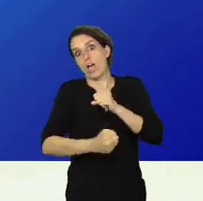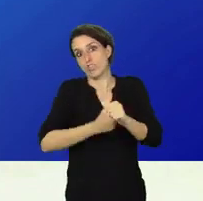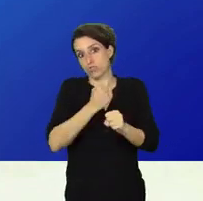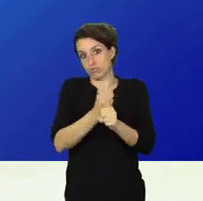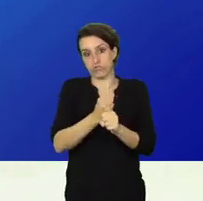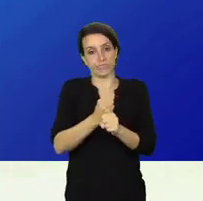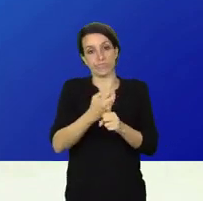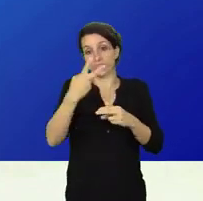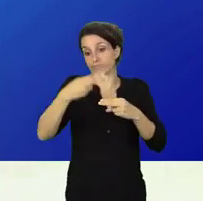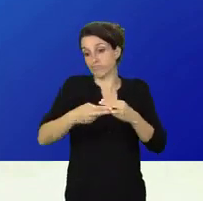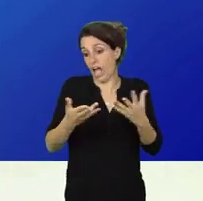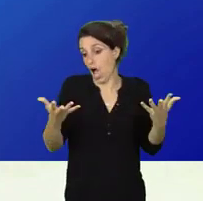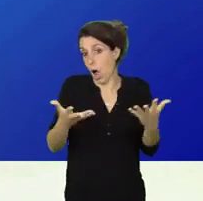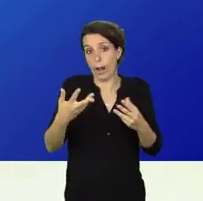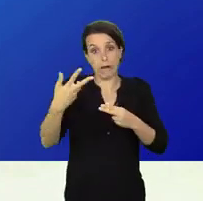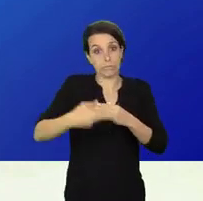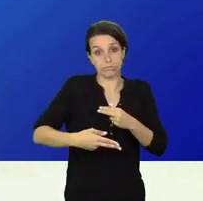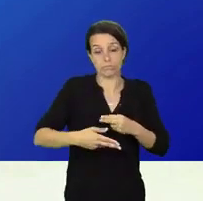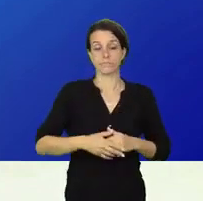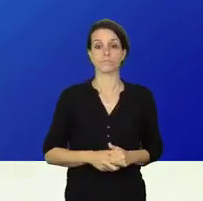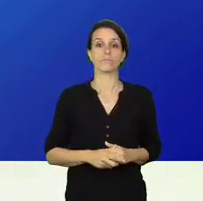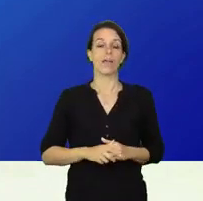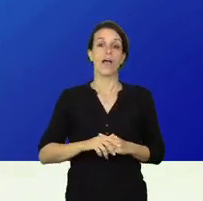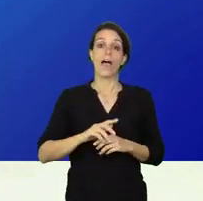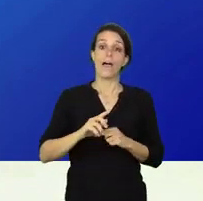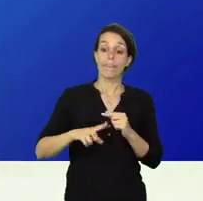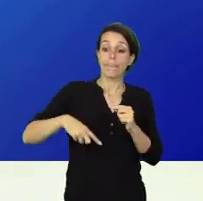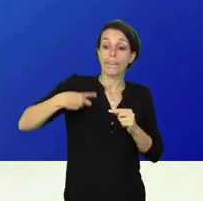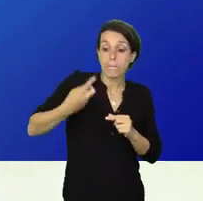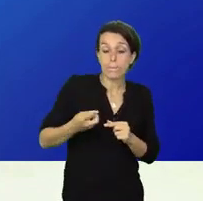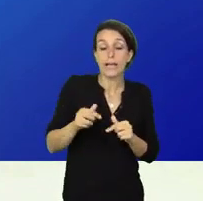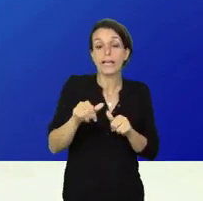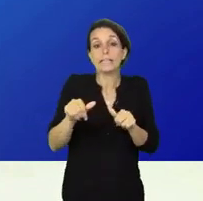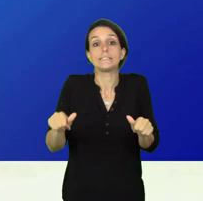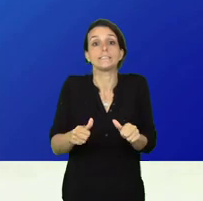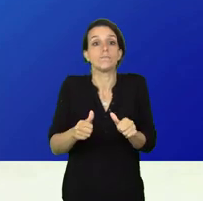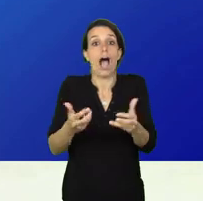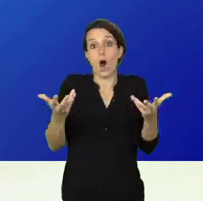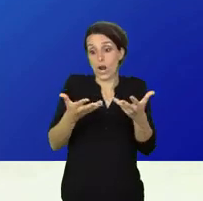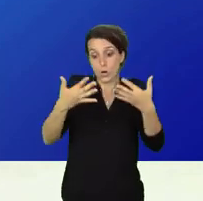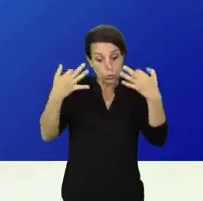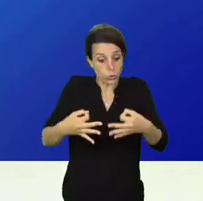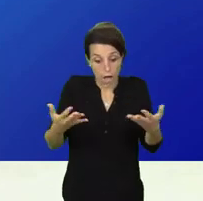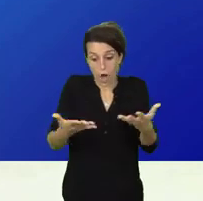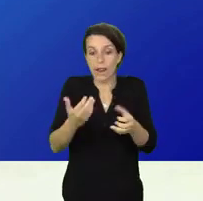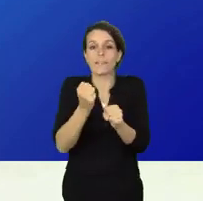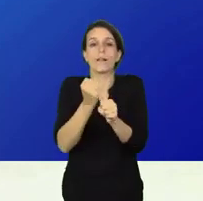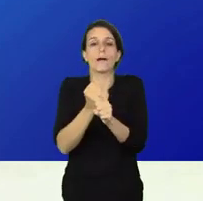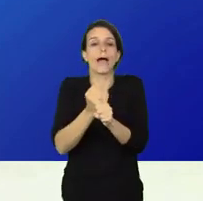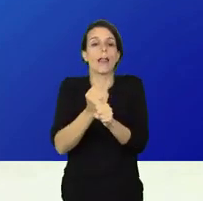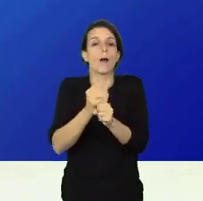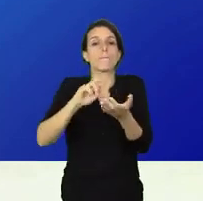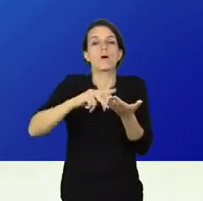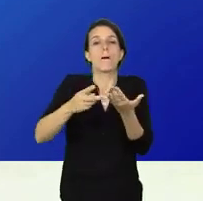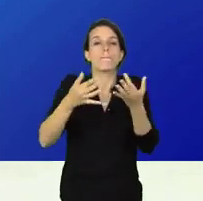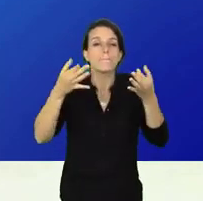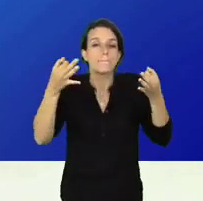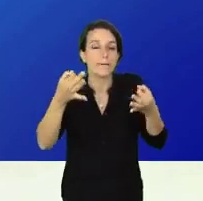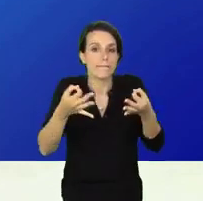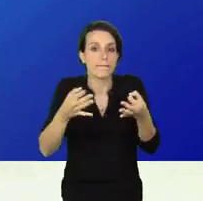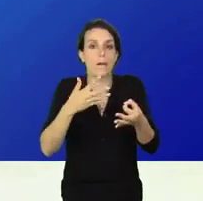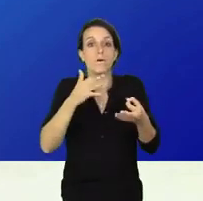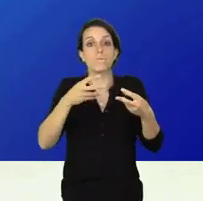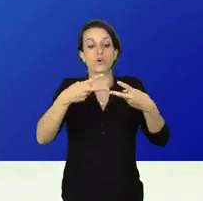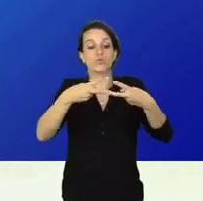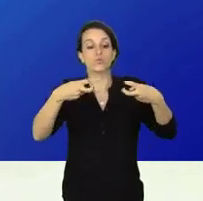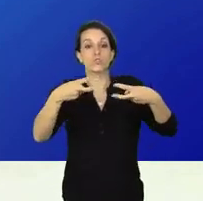2 años más o menos y se terminó ahora. Después elaboramos también ahora estamos trabajando en un proyecto específico